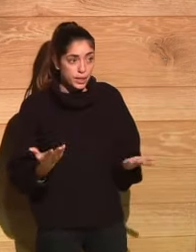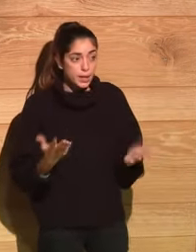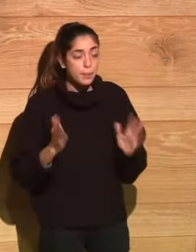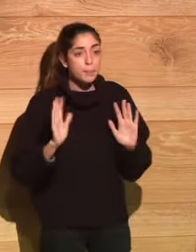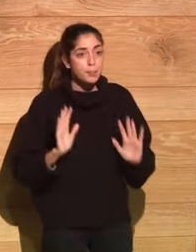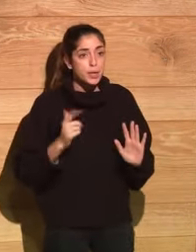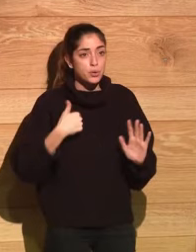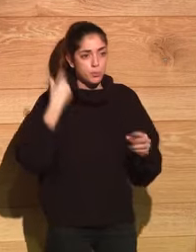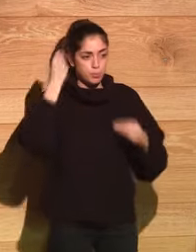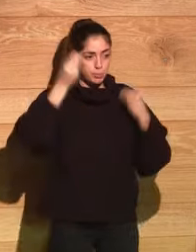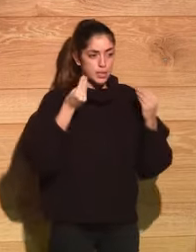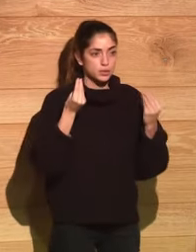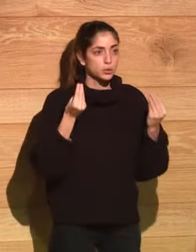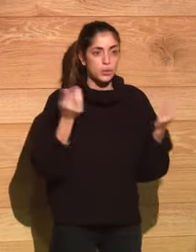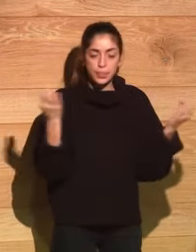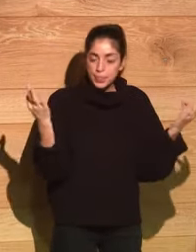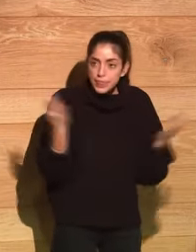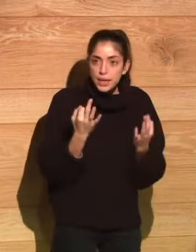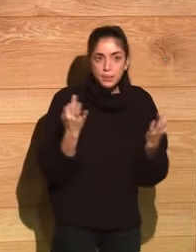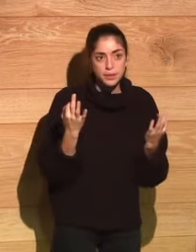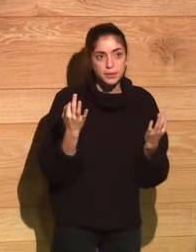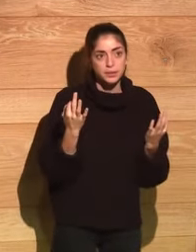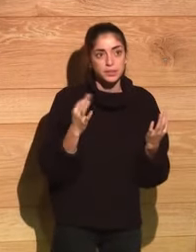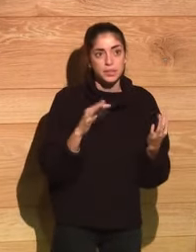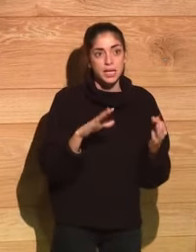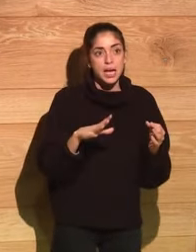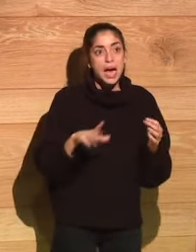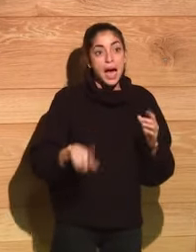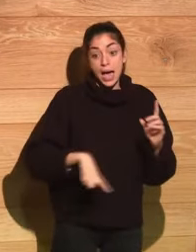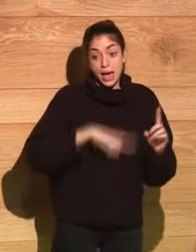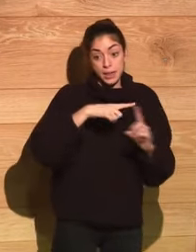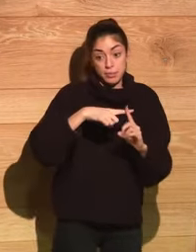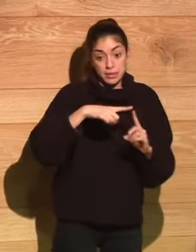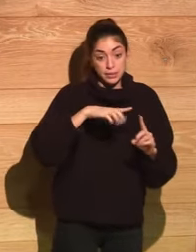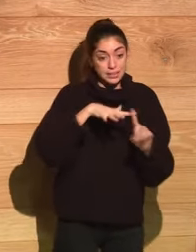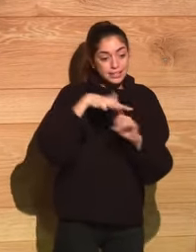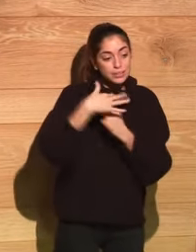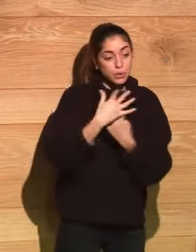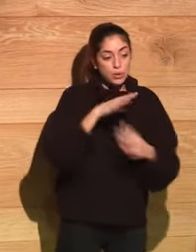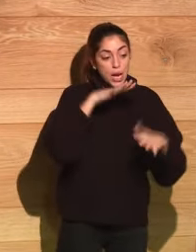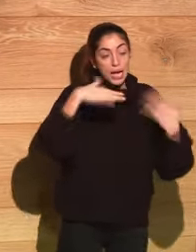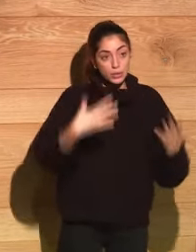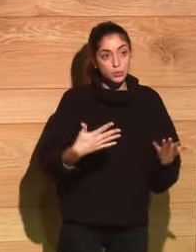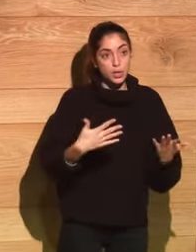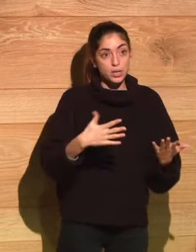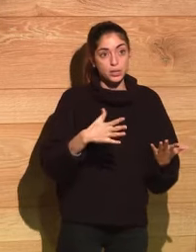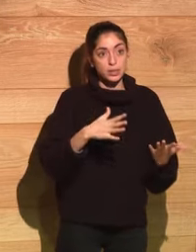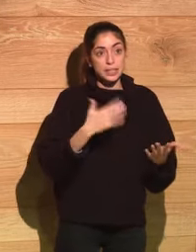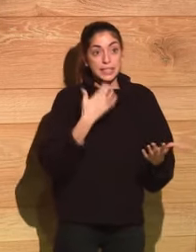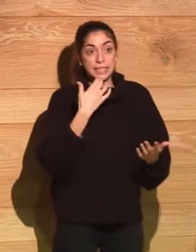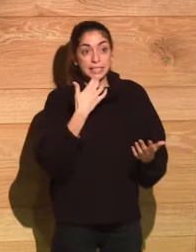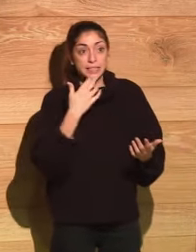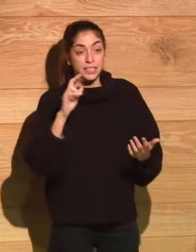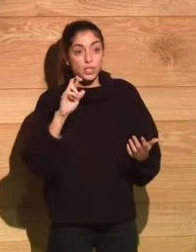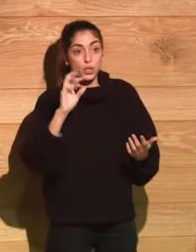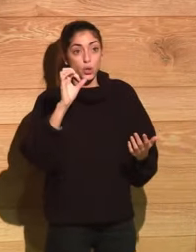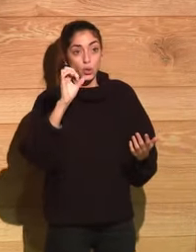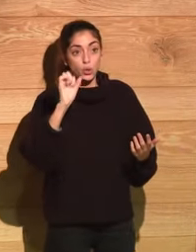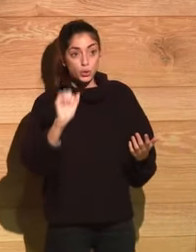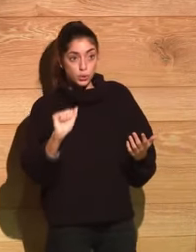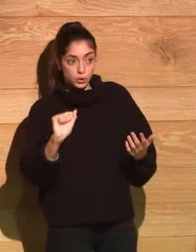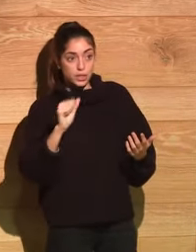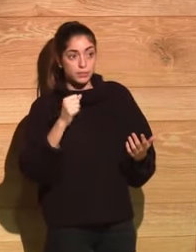se debe, y sobre todo en un momento como en el actual, en el que, como dices, Rosa Chacel, si levantara la cabeza, esto que se suele